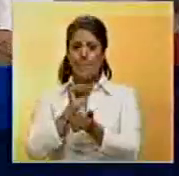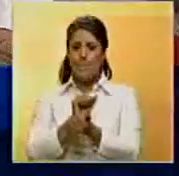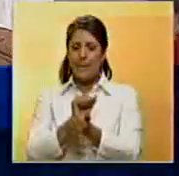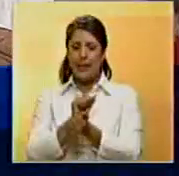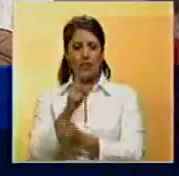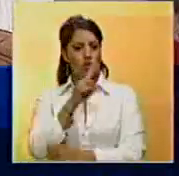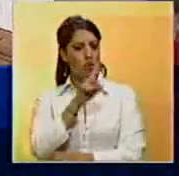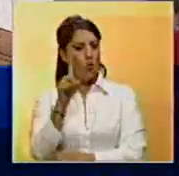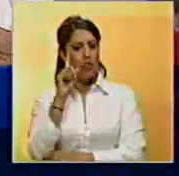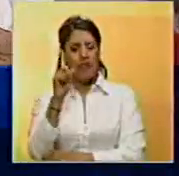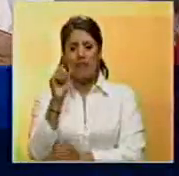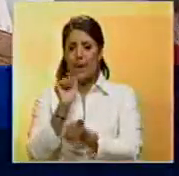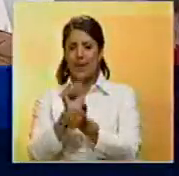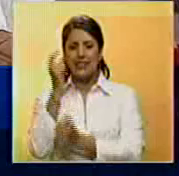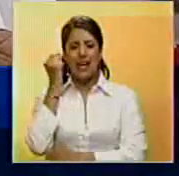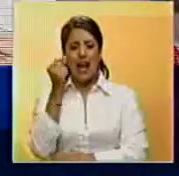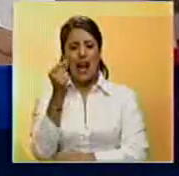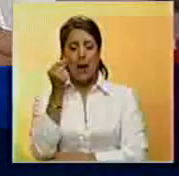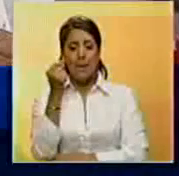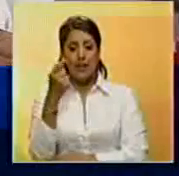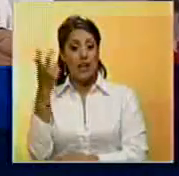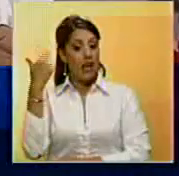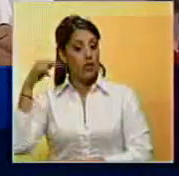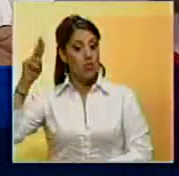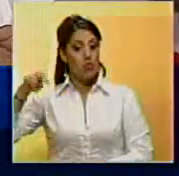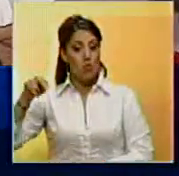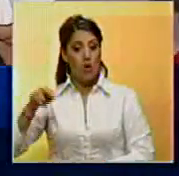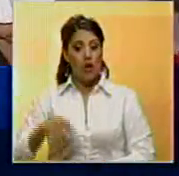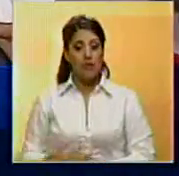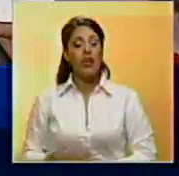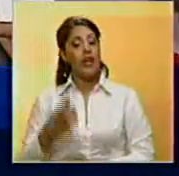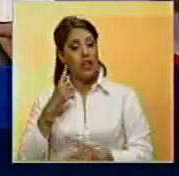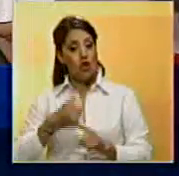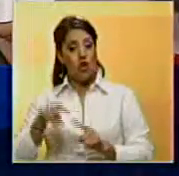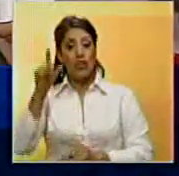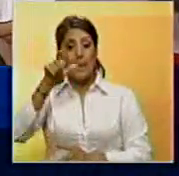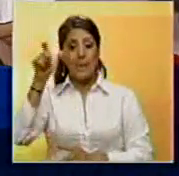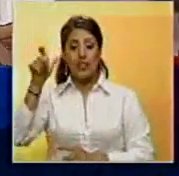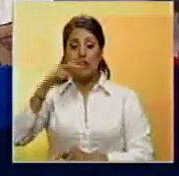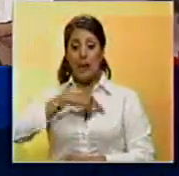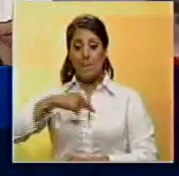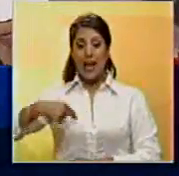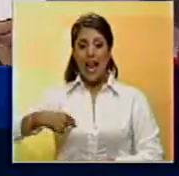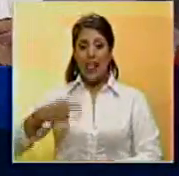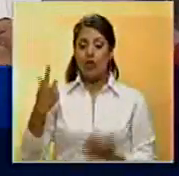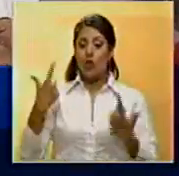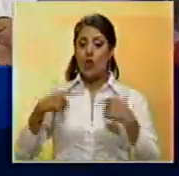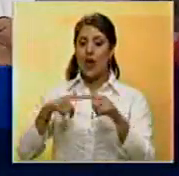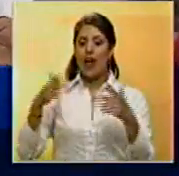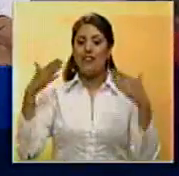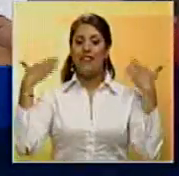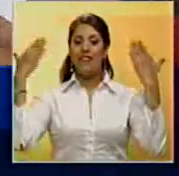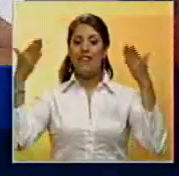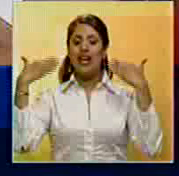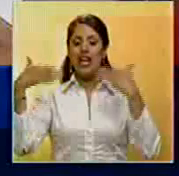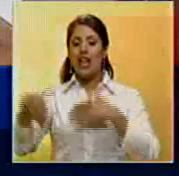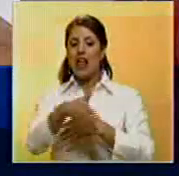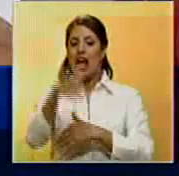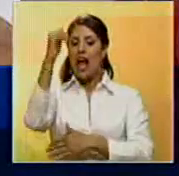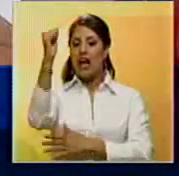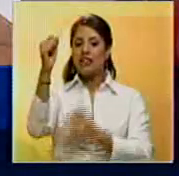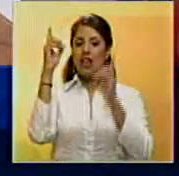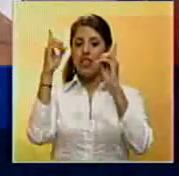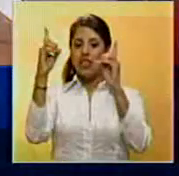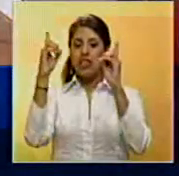debieran de estar presos jamás y nunca y hay gente que está en la calle disfrutando de los asesinatos